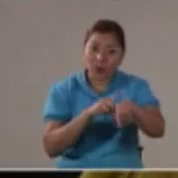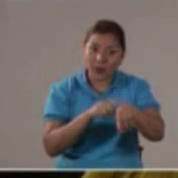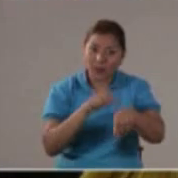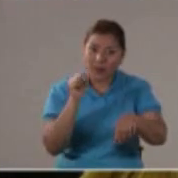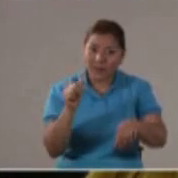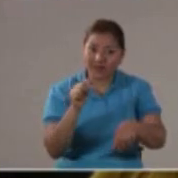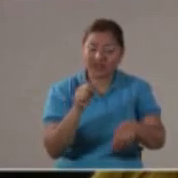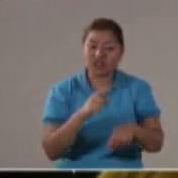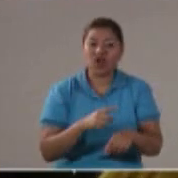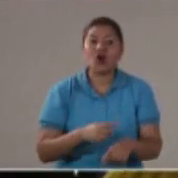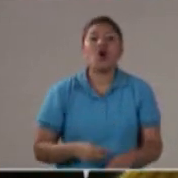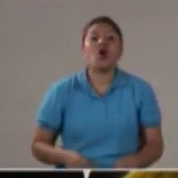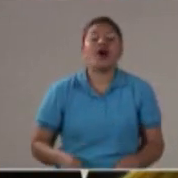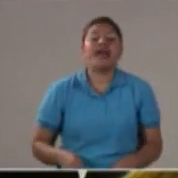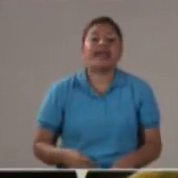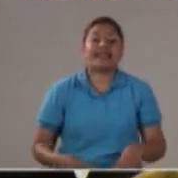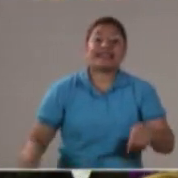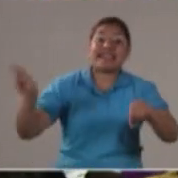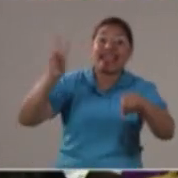potencialización de la bendición, la Santa Cena.